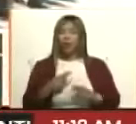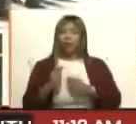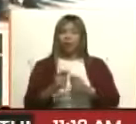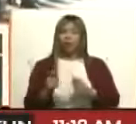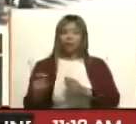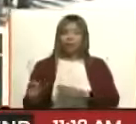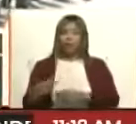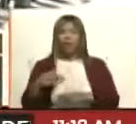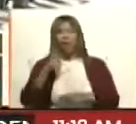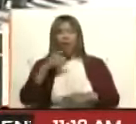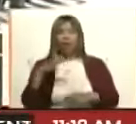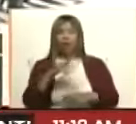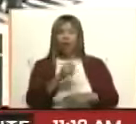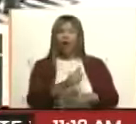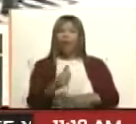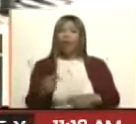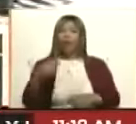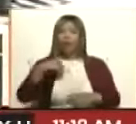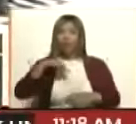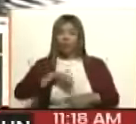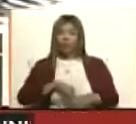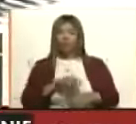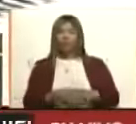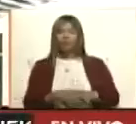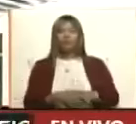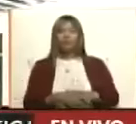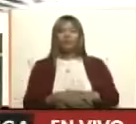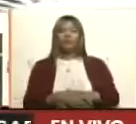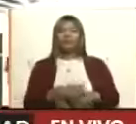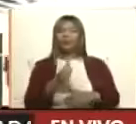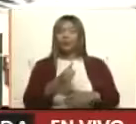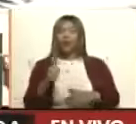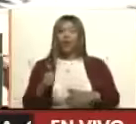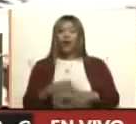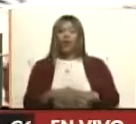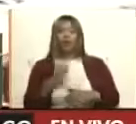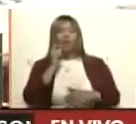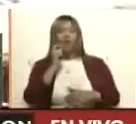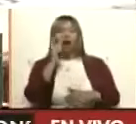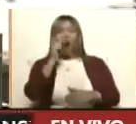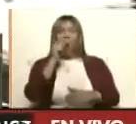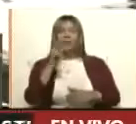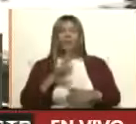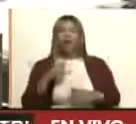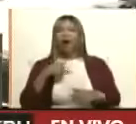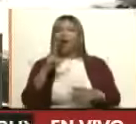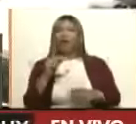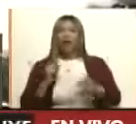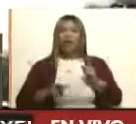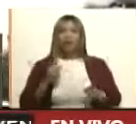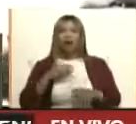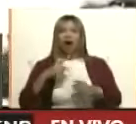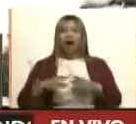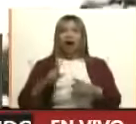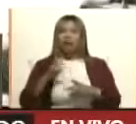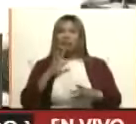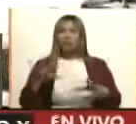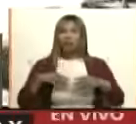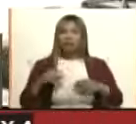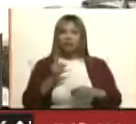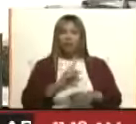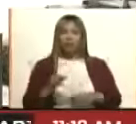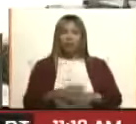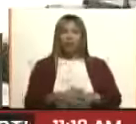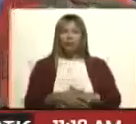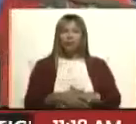el pueblo, en ustedes, en cada uno de los venezolanos y venezolanas. No dependemos ni aceptamos